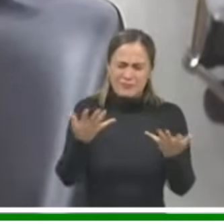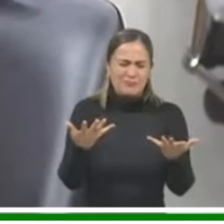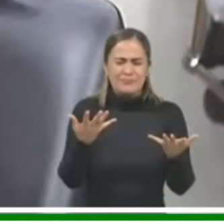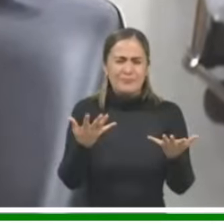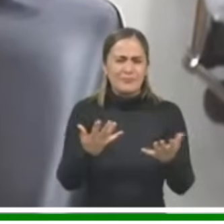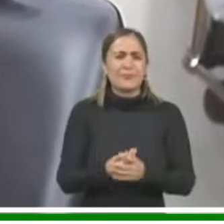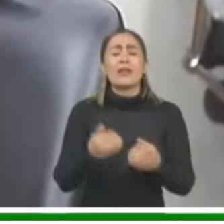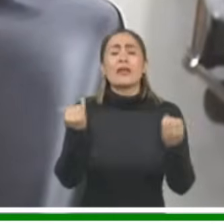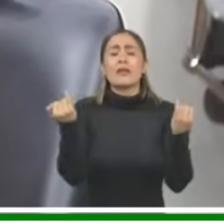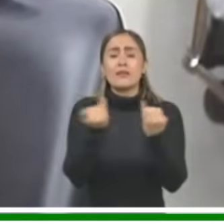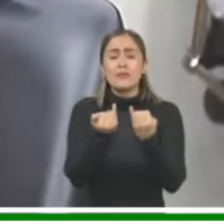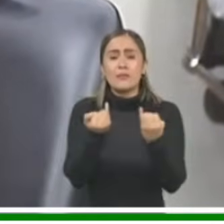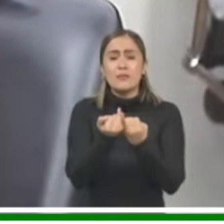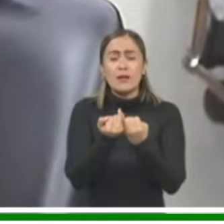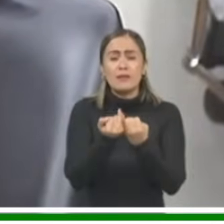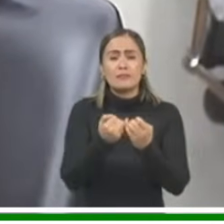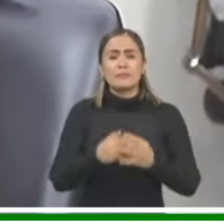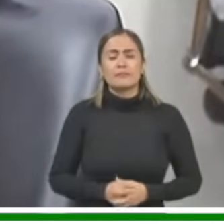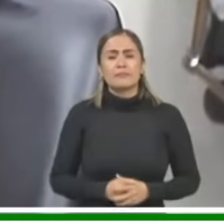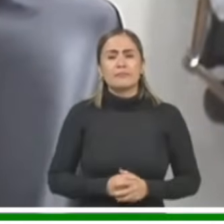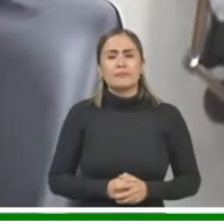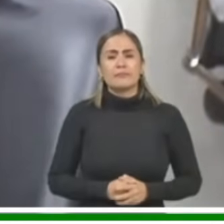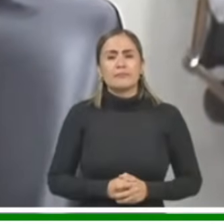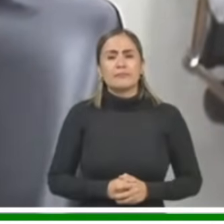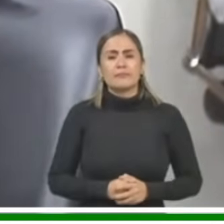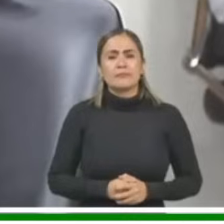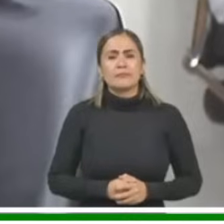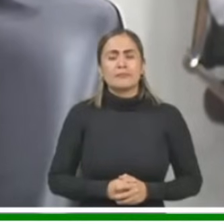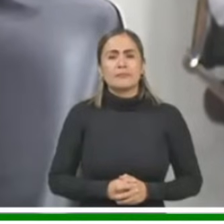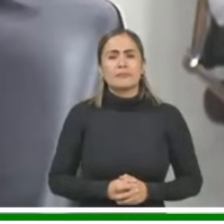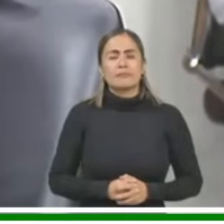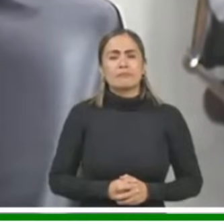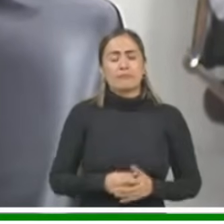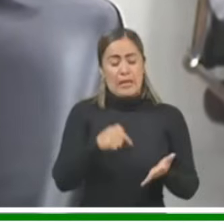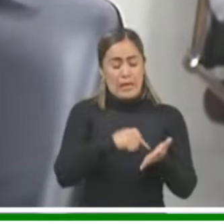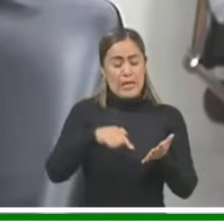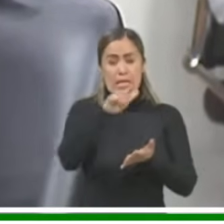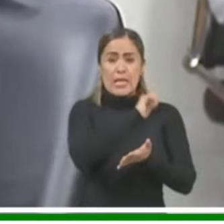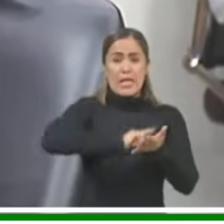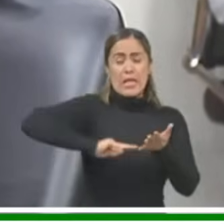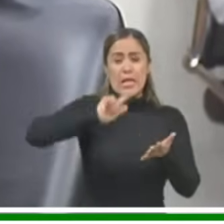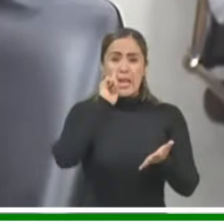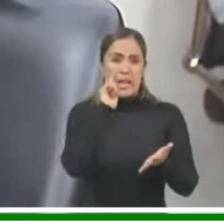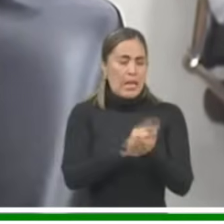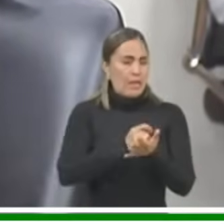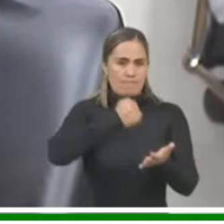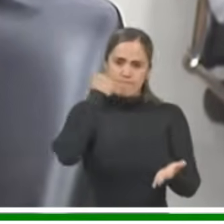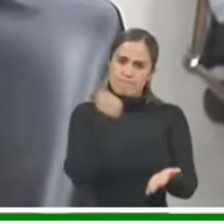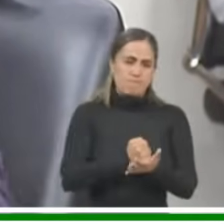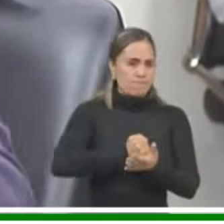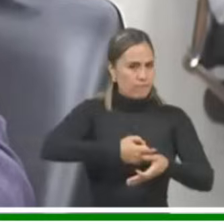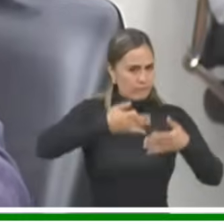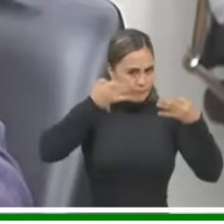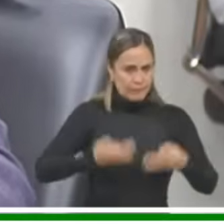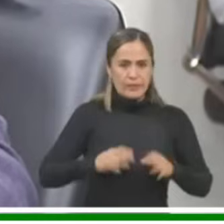un contenido que solo puede ser previsto en una ley material y formal. Este